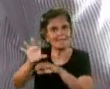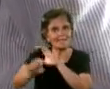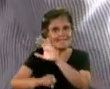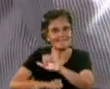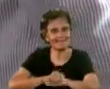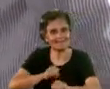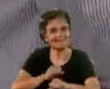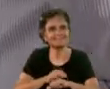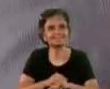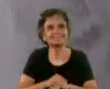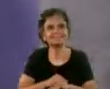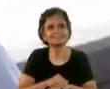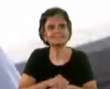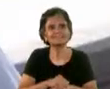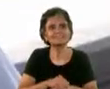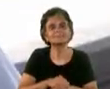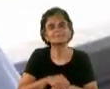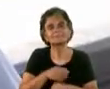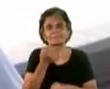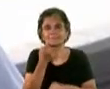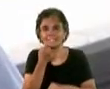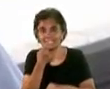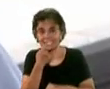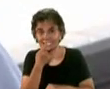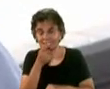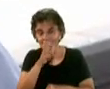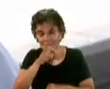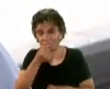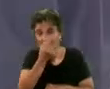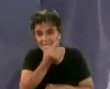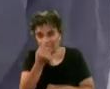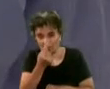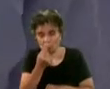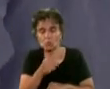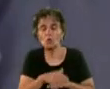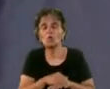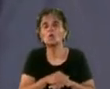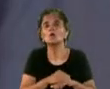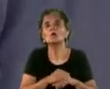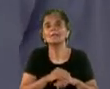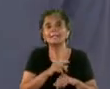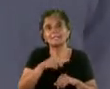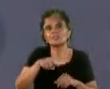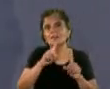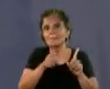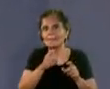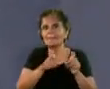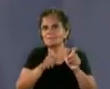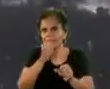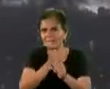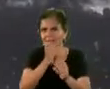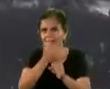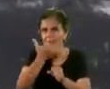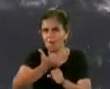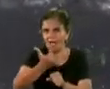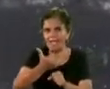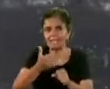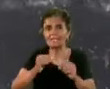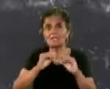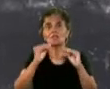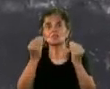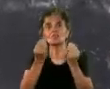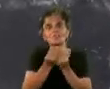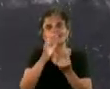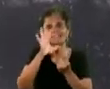minero tiene 5 o 6 empleos más, ya estamos hablando de 40, 50 familias como mínimo. Estamos creciendo y bueno, ahora tenemos